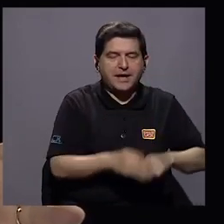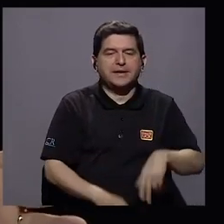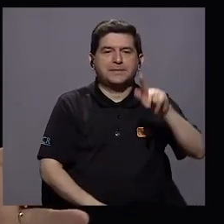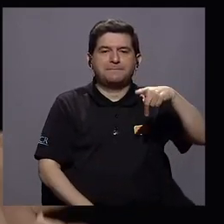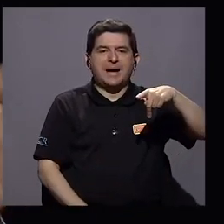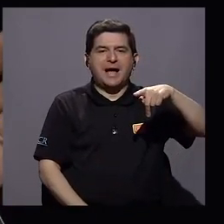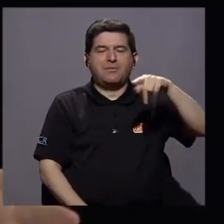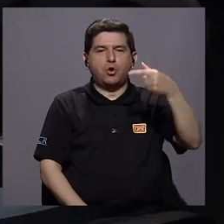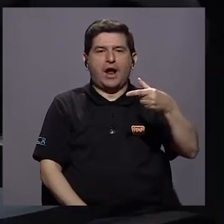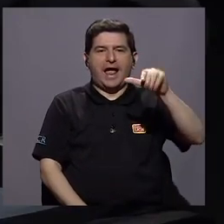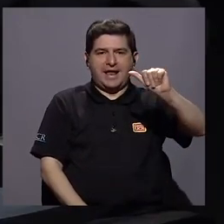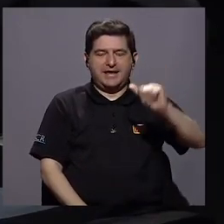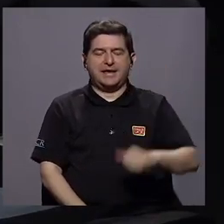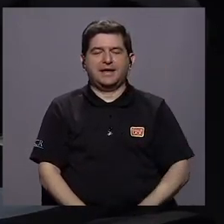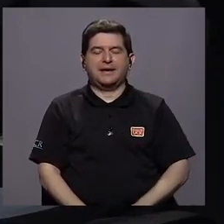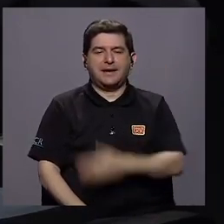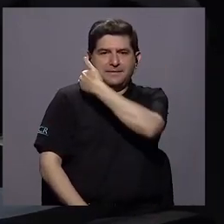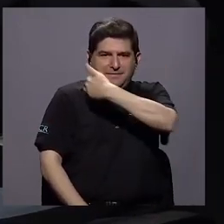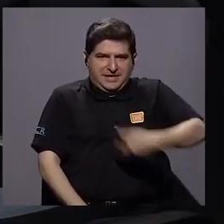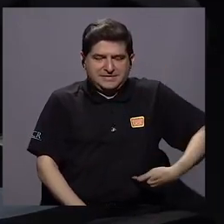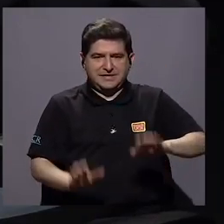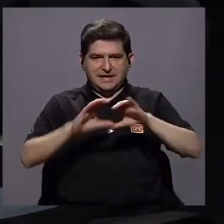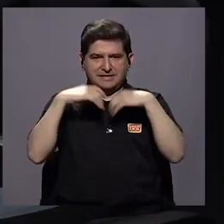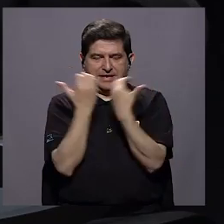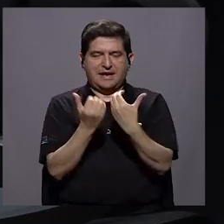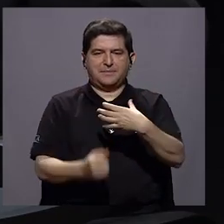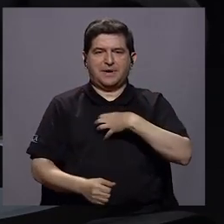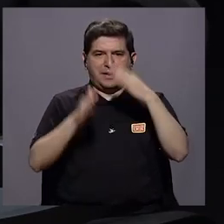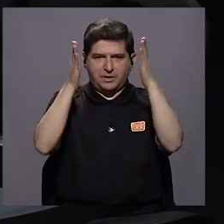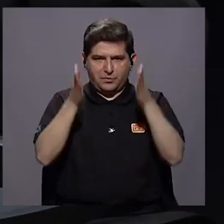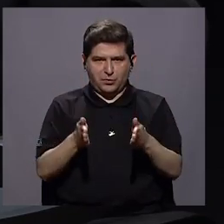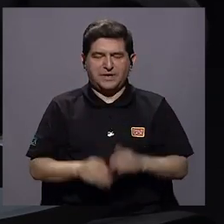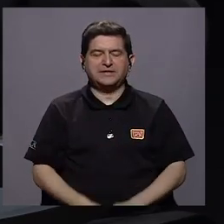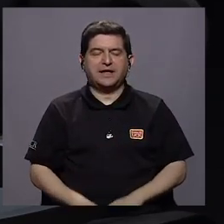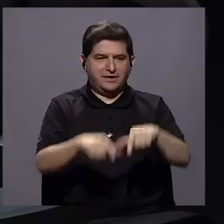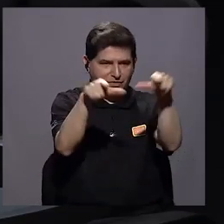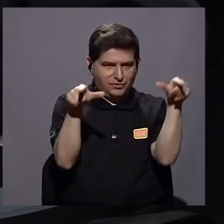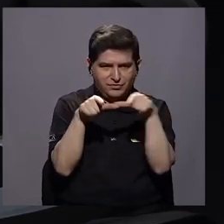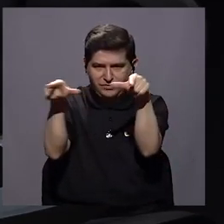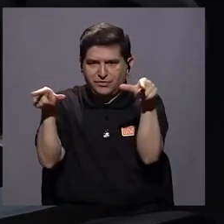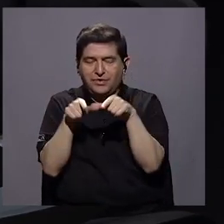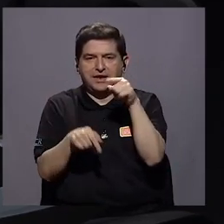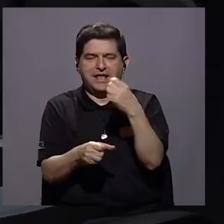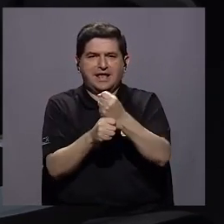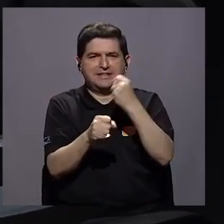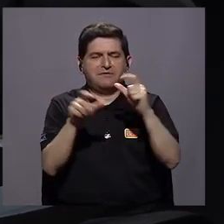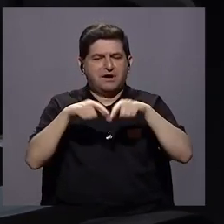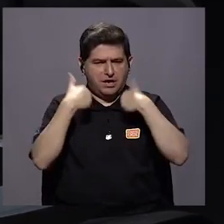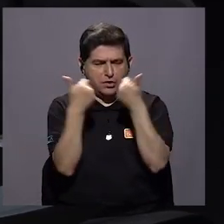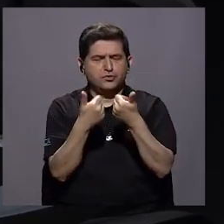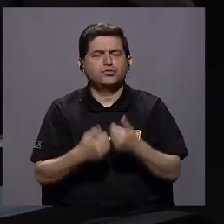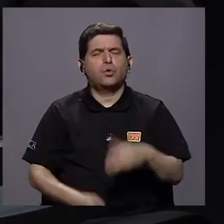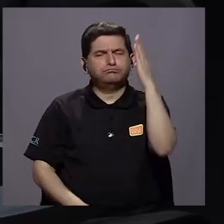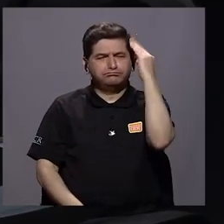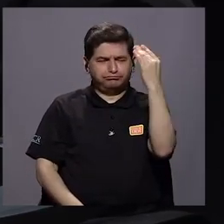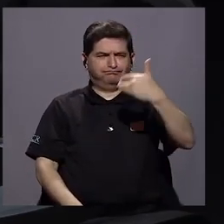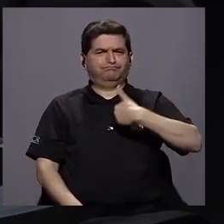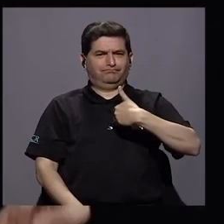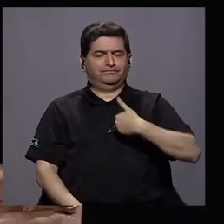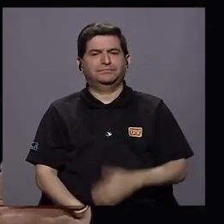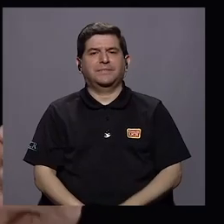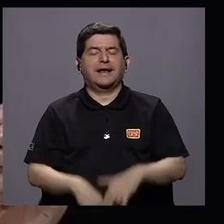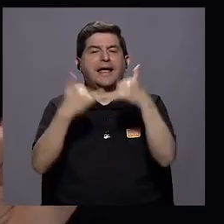don Pablo Gayer, presidente de la Cámara de Propietarios de Bienes Inmuebles. Un hombre que ha venido trabajando con ese sector con mucha, mucha